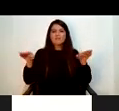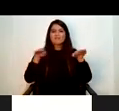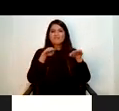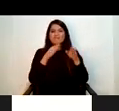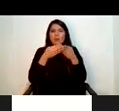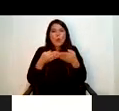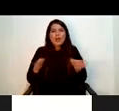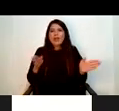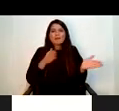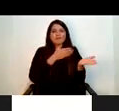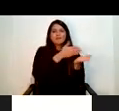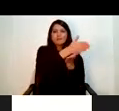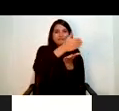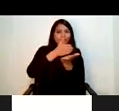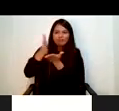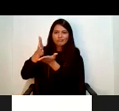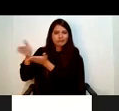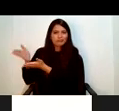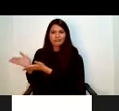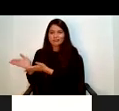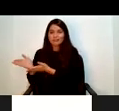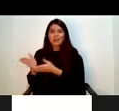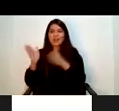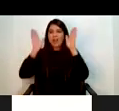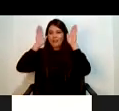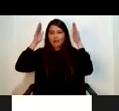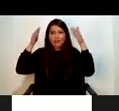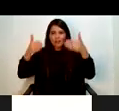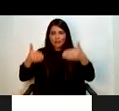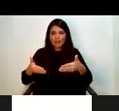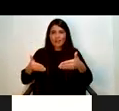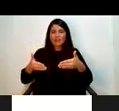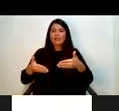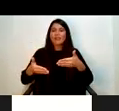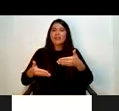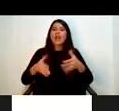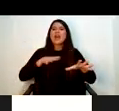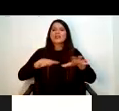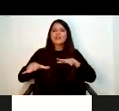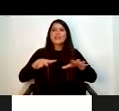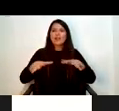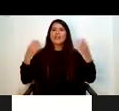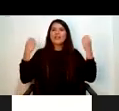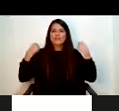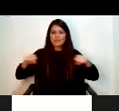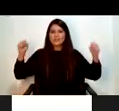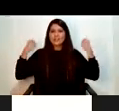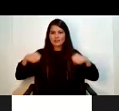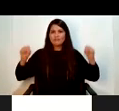vertiente, ¿cierto? Cualquier abordaje de conductas problemáticas es la actividad física. Y por